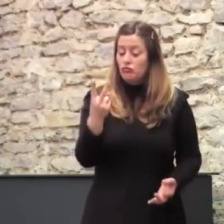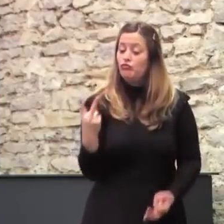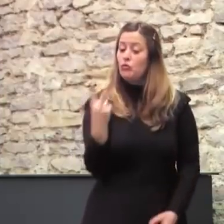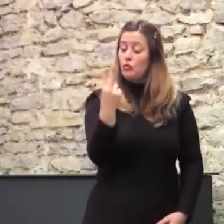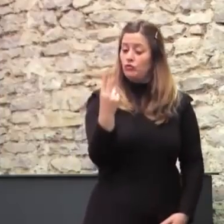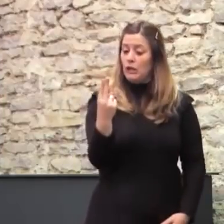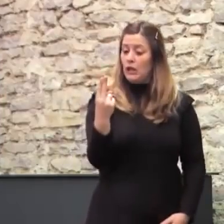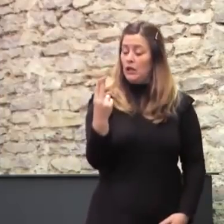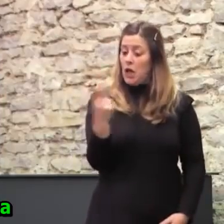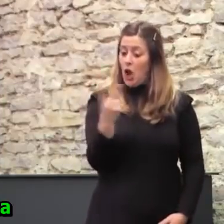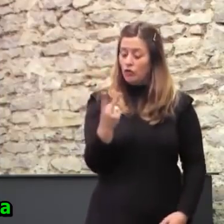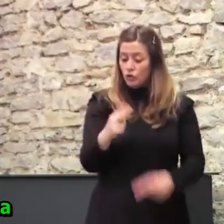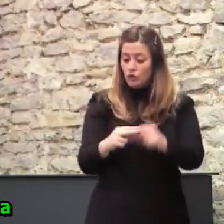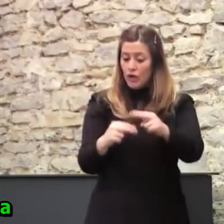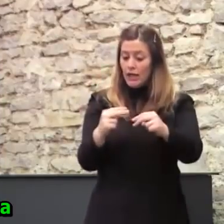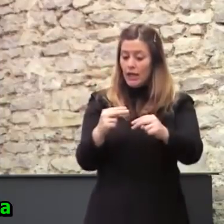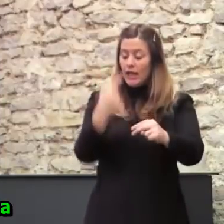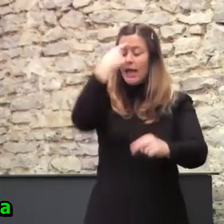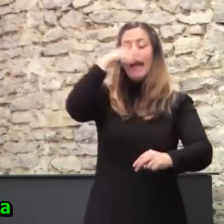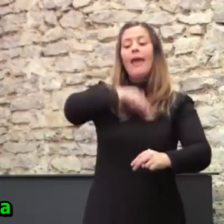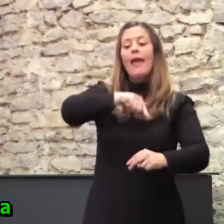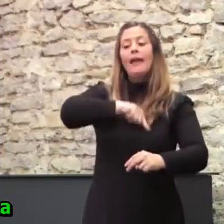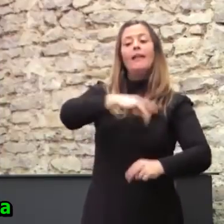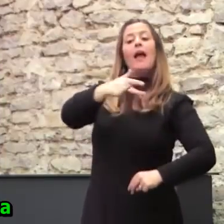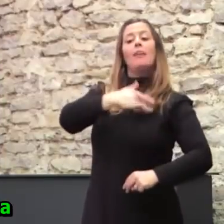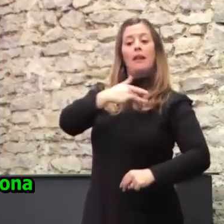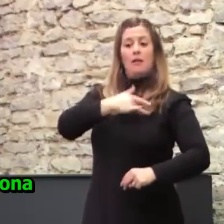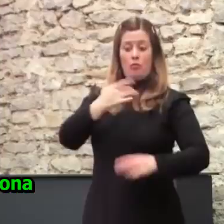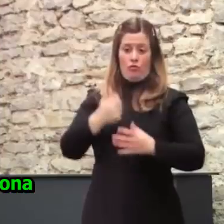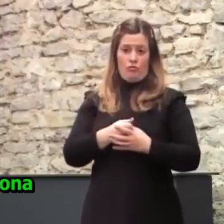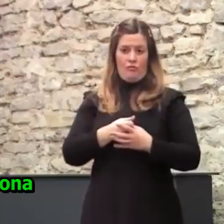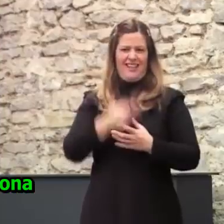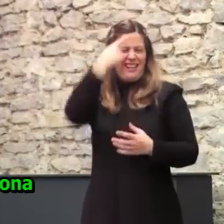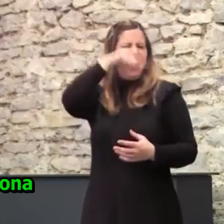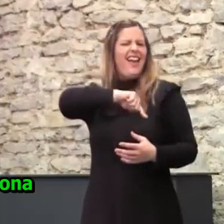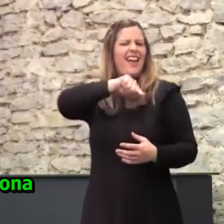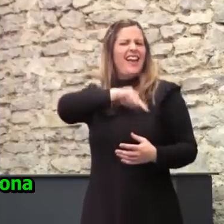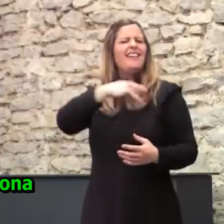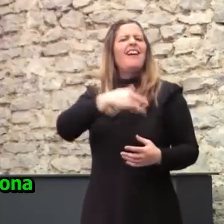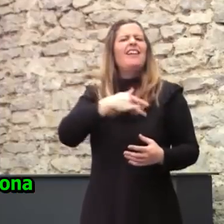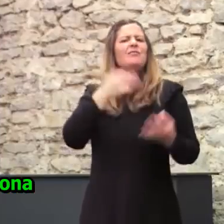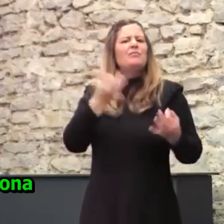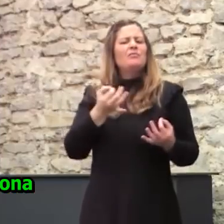ética del amor. La ética del amor sería aquella ética en la que